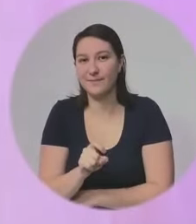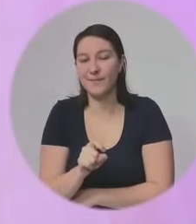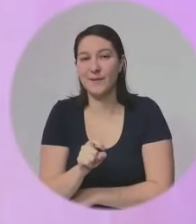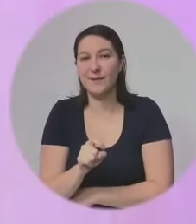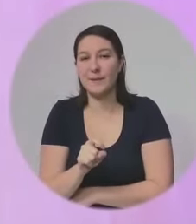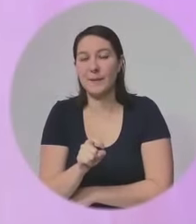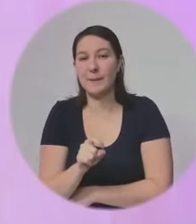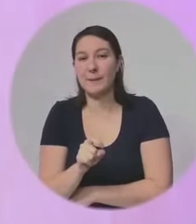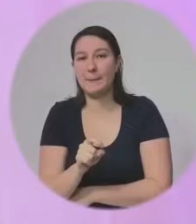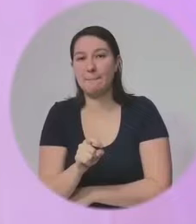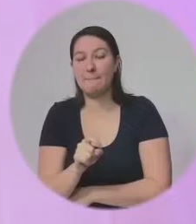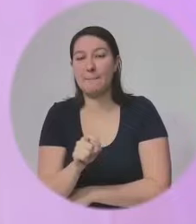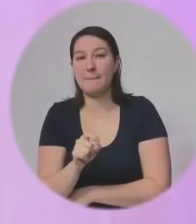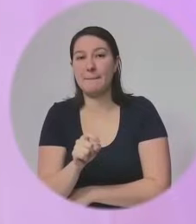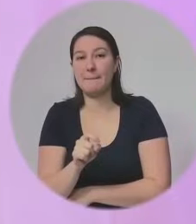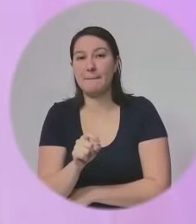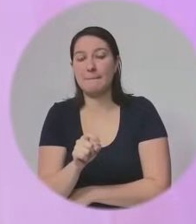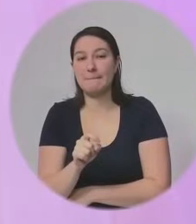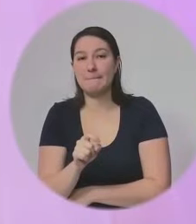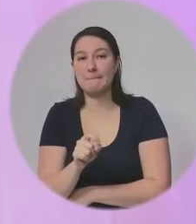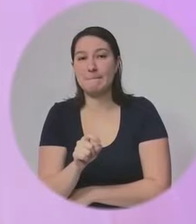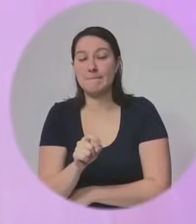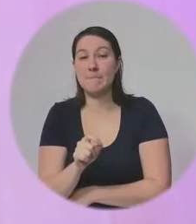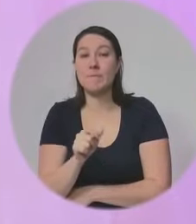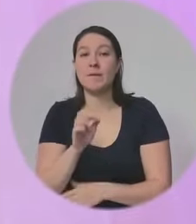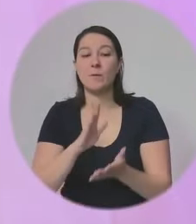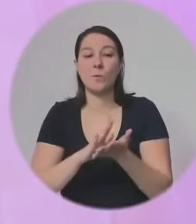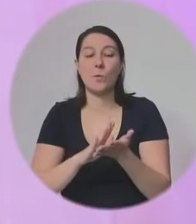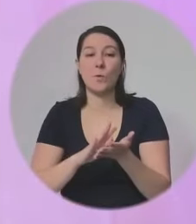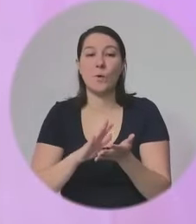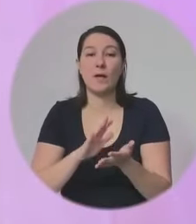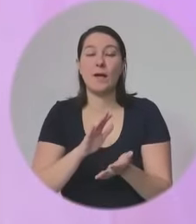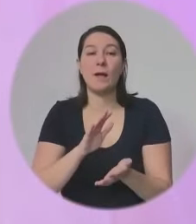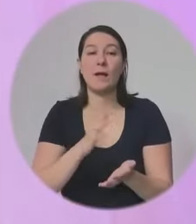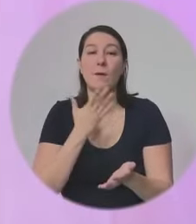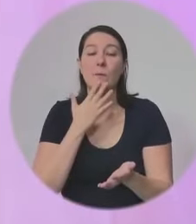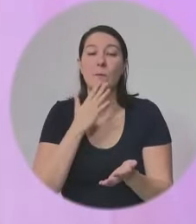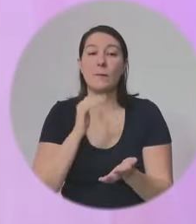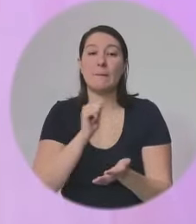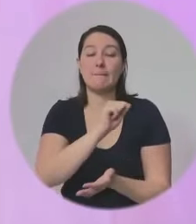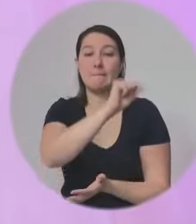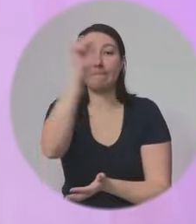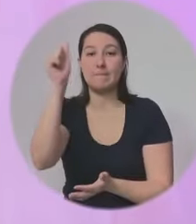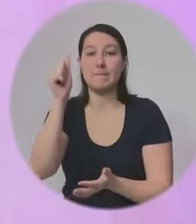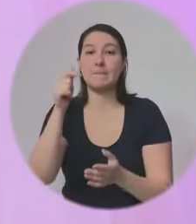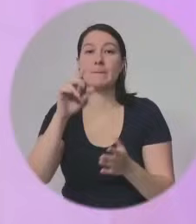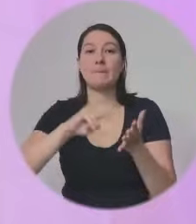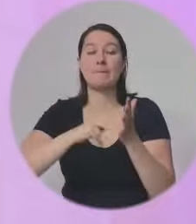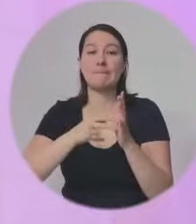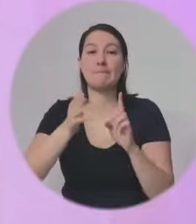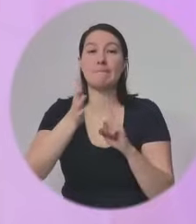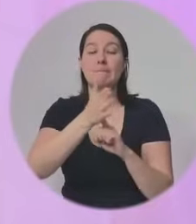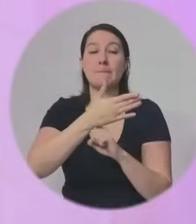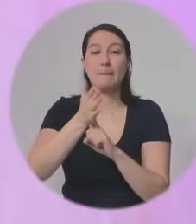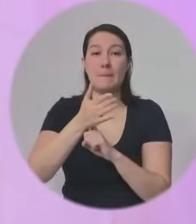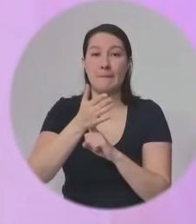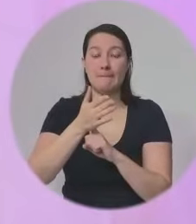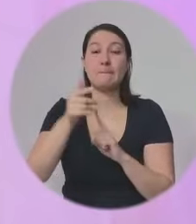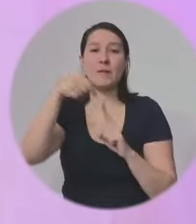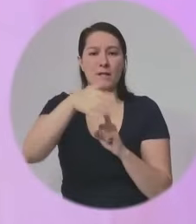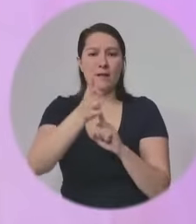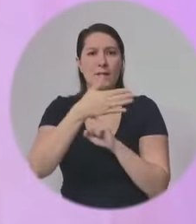azules pregunta de banderas A cuál país pertenece esa bandera cco